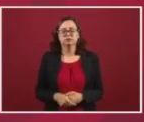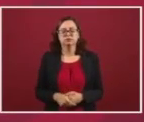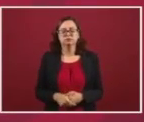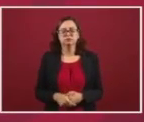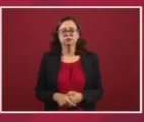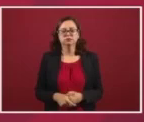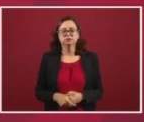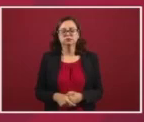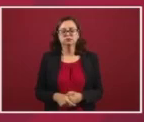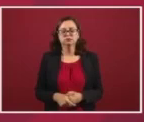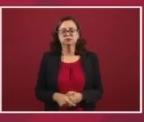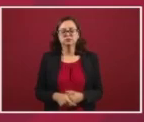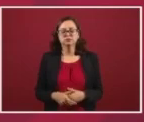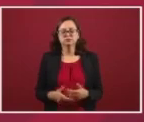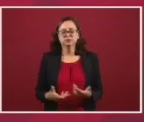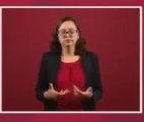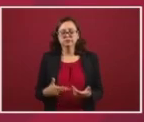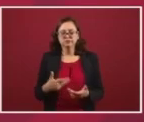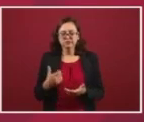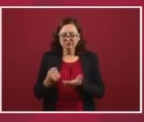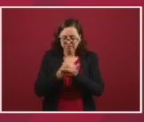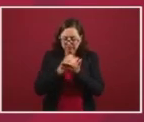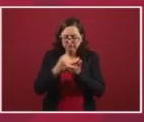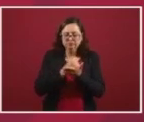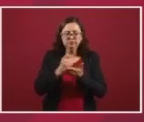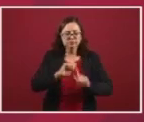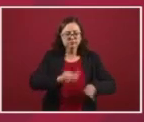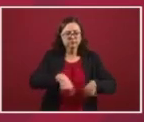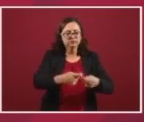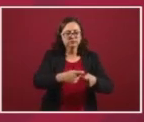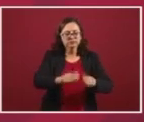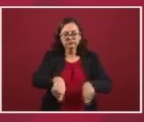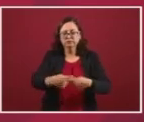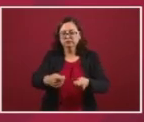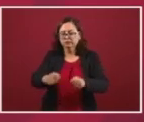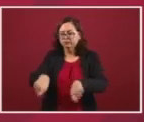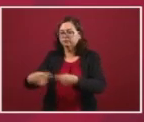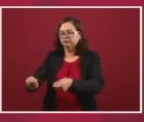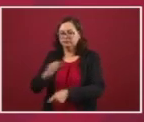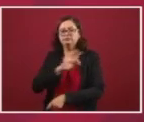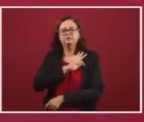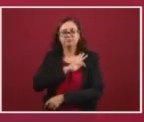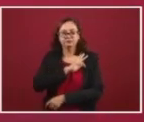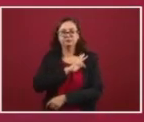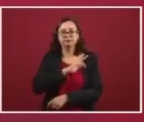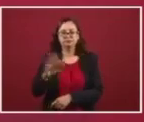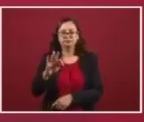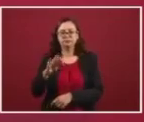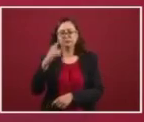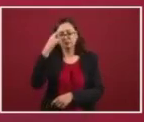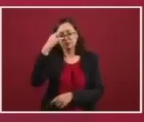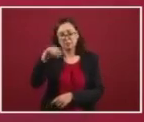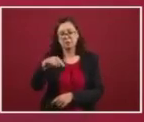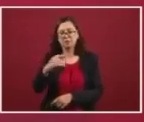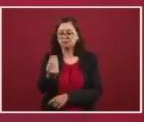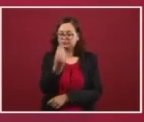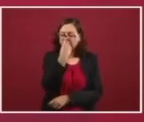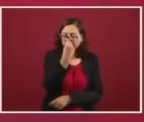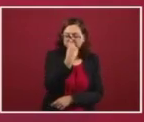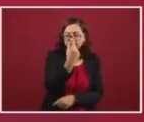van a orientarse créditos de la banca de desarrollo para la producción de